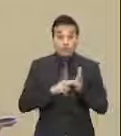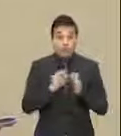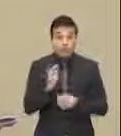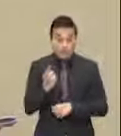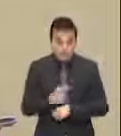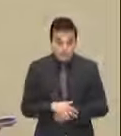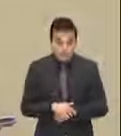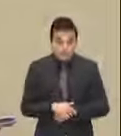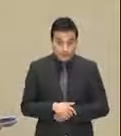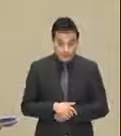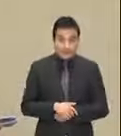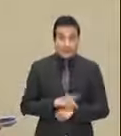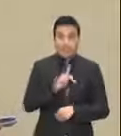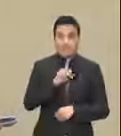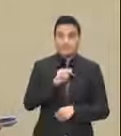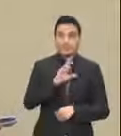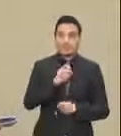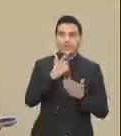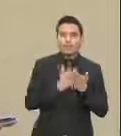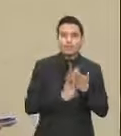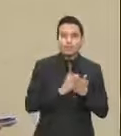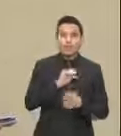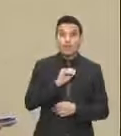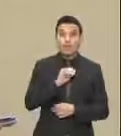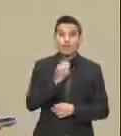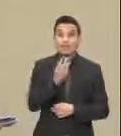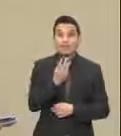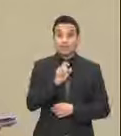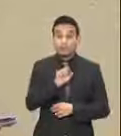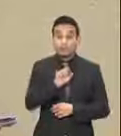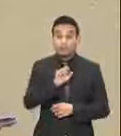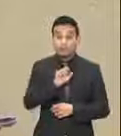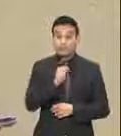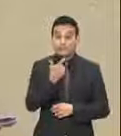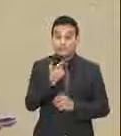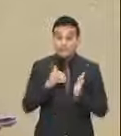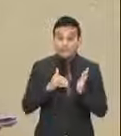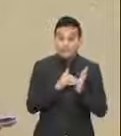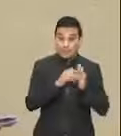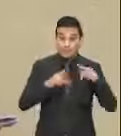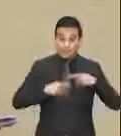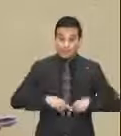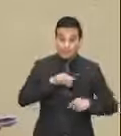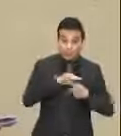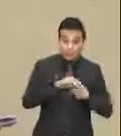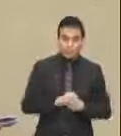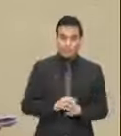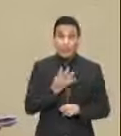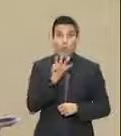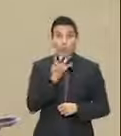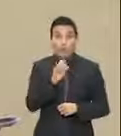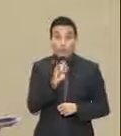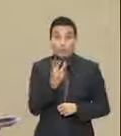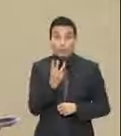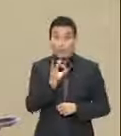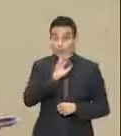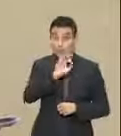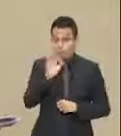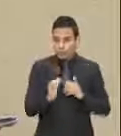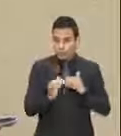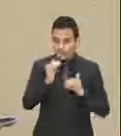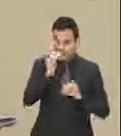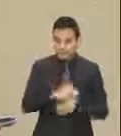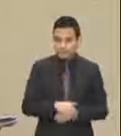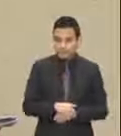el padrón que utilizaremos será de 93 puntos 67 millones de electores casi 4.3 millones más que hace tres